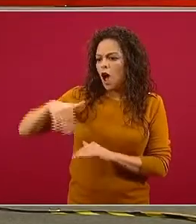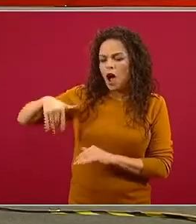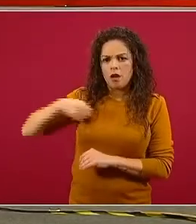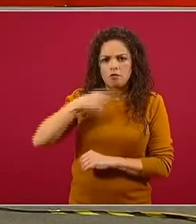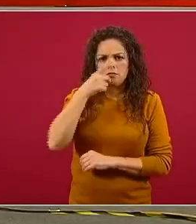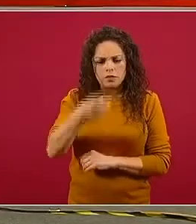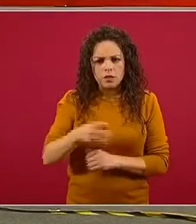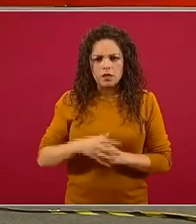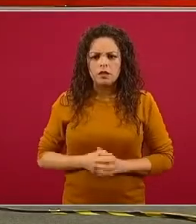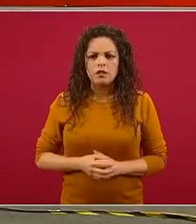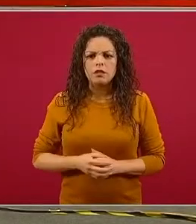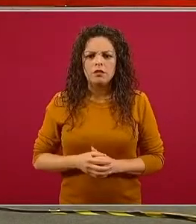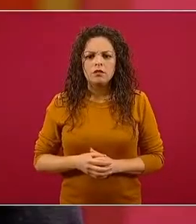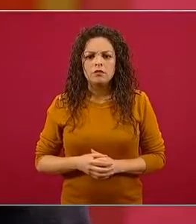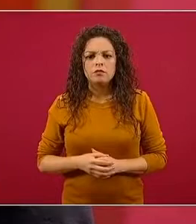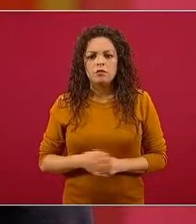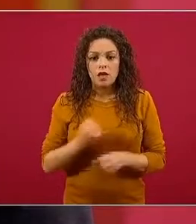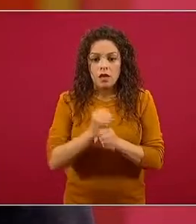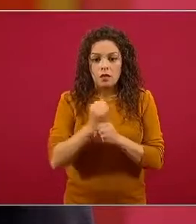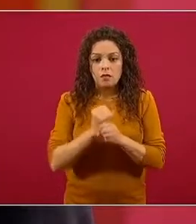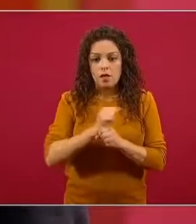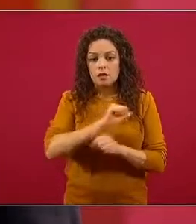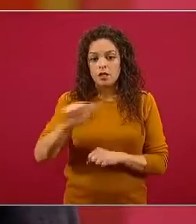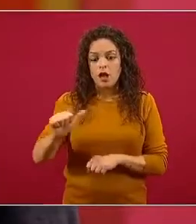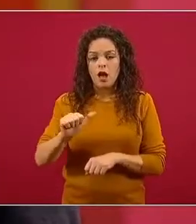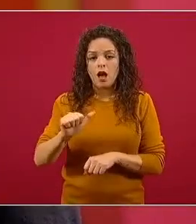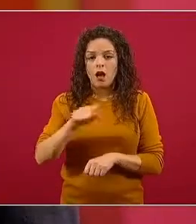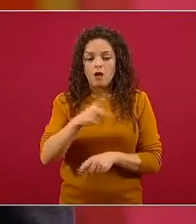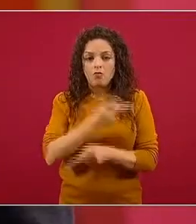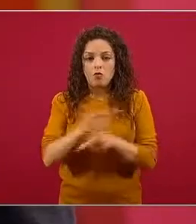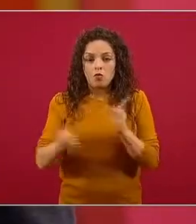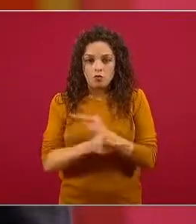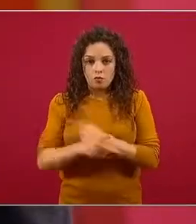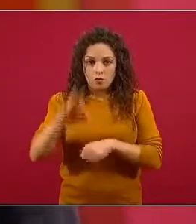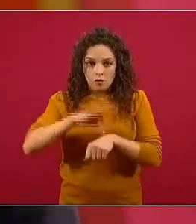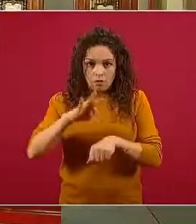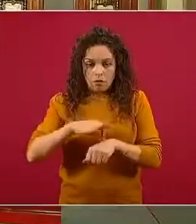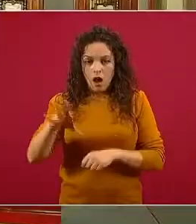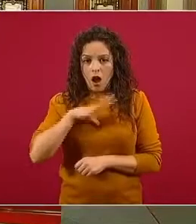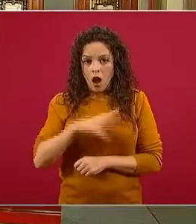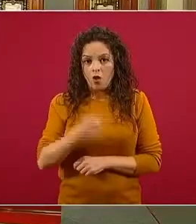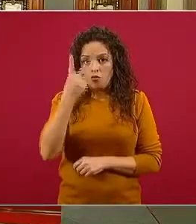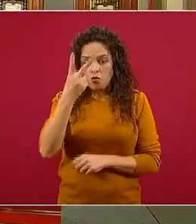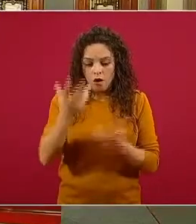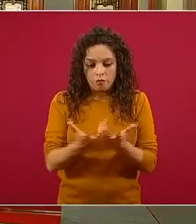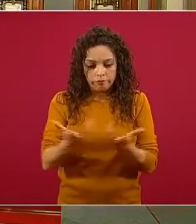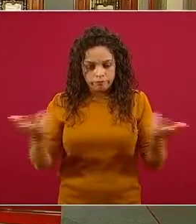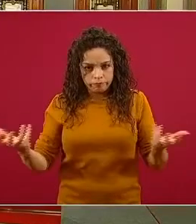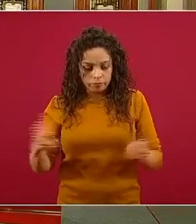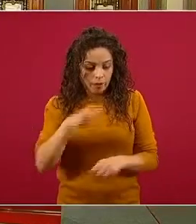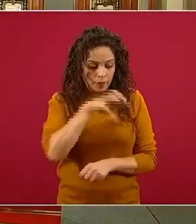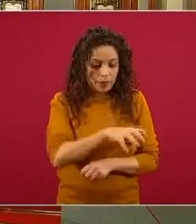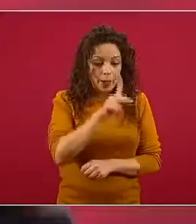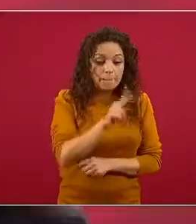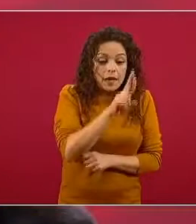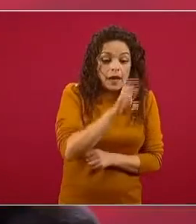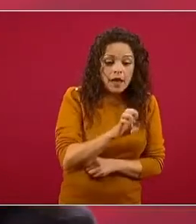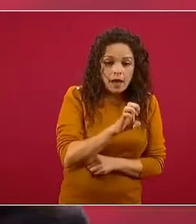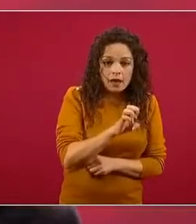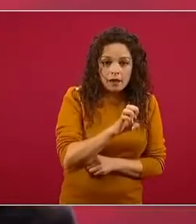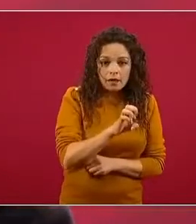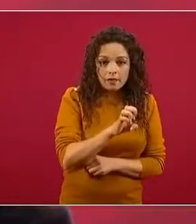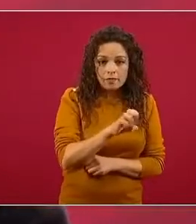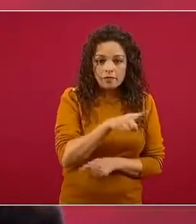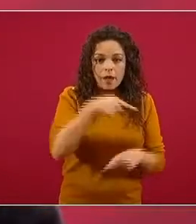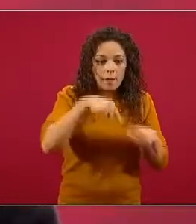investigación en productos farmacéuticos se divide en dos grandes apartados. La preclínica, que empieza